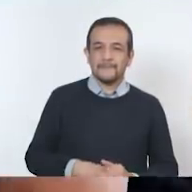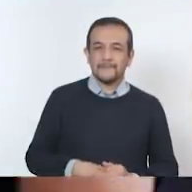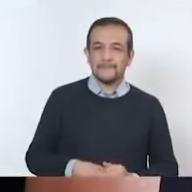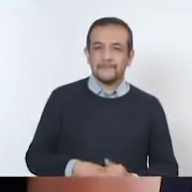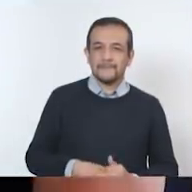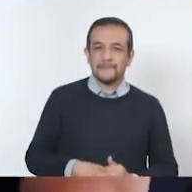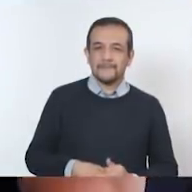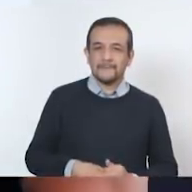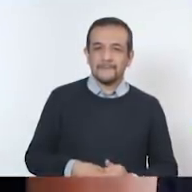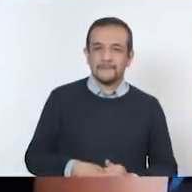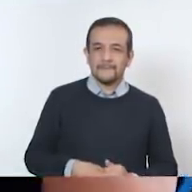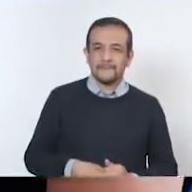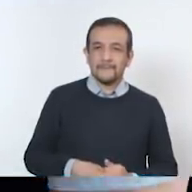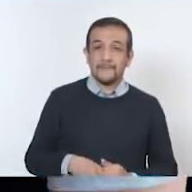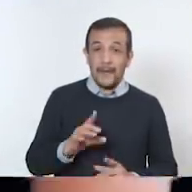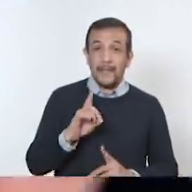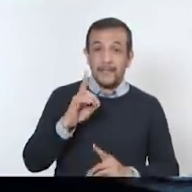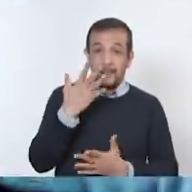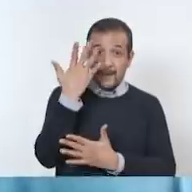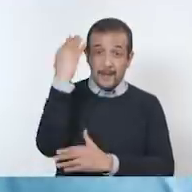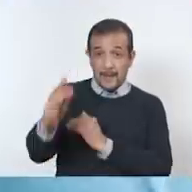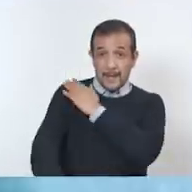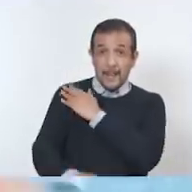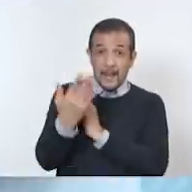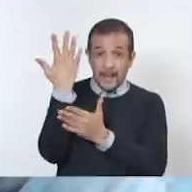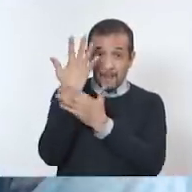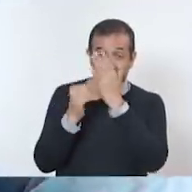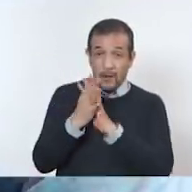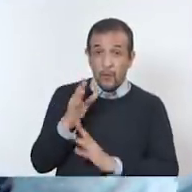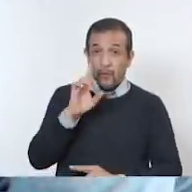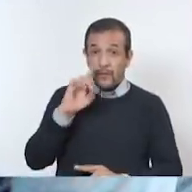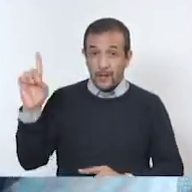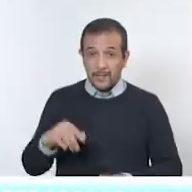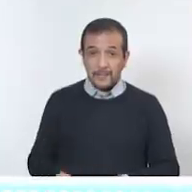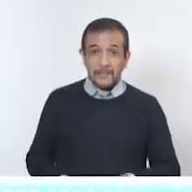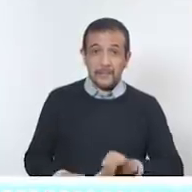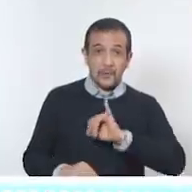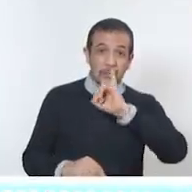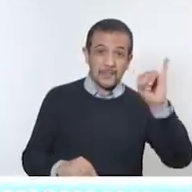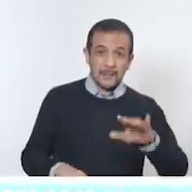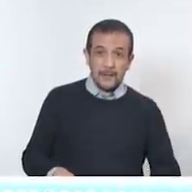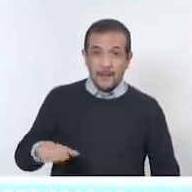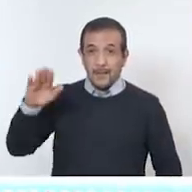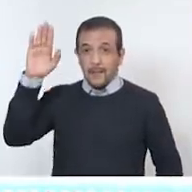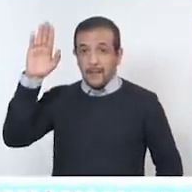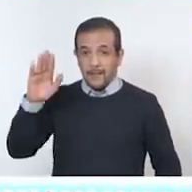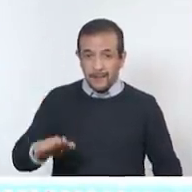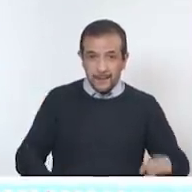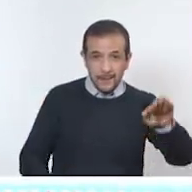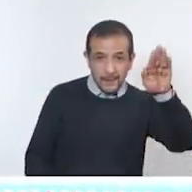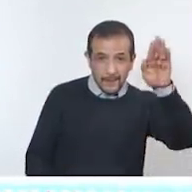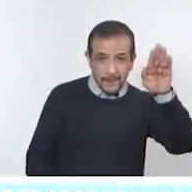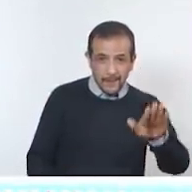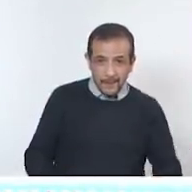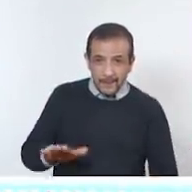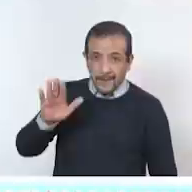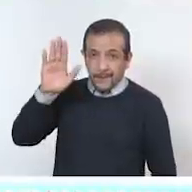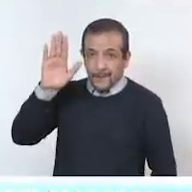Ok, y vamos a levantar nuestra mano derecha. Izquierda, derecha, ¿ok?